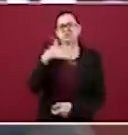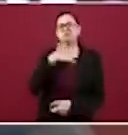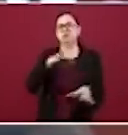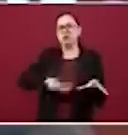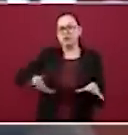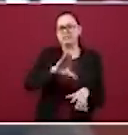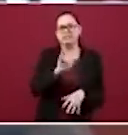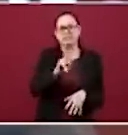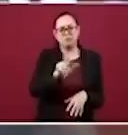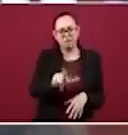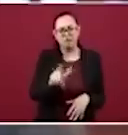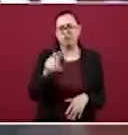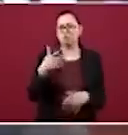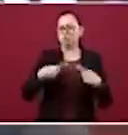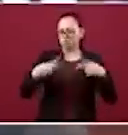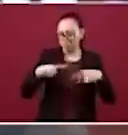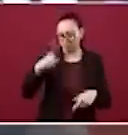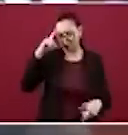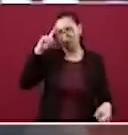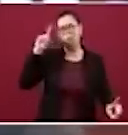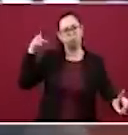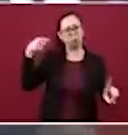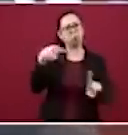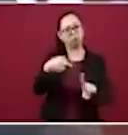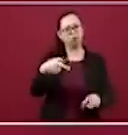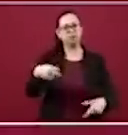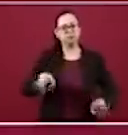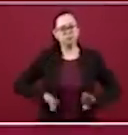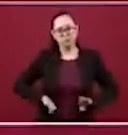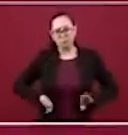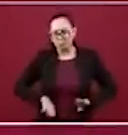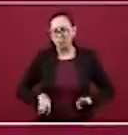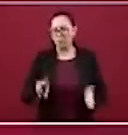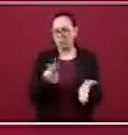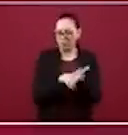social, que plantean eso, plantean valores,